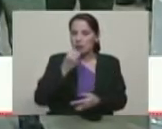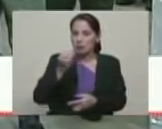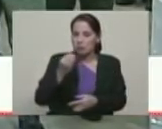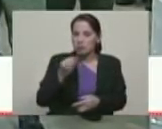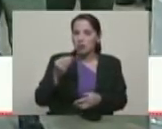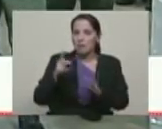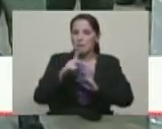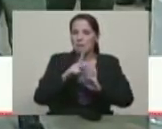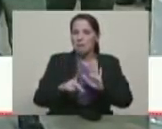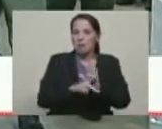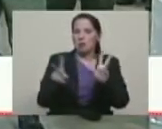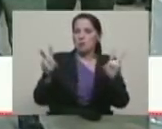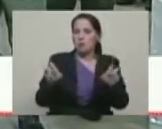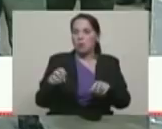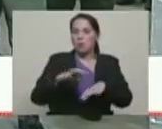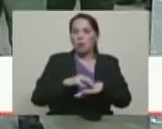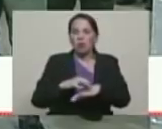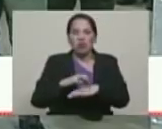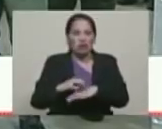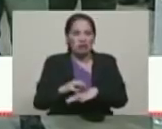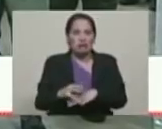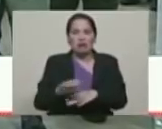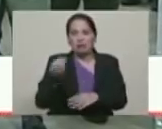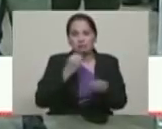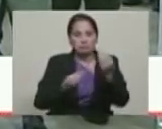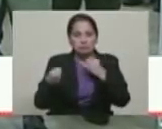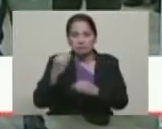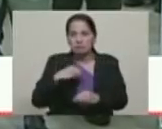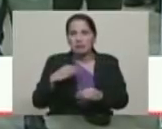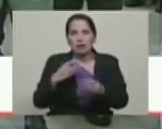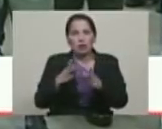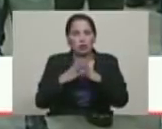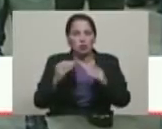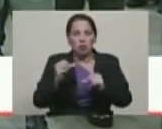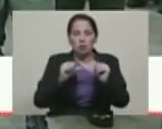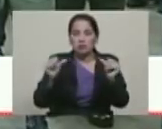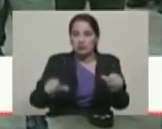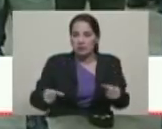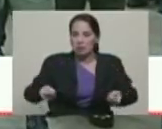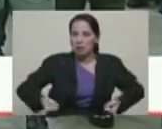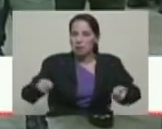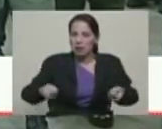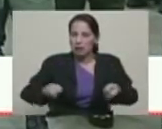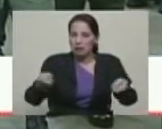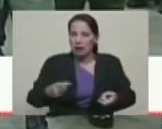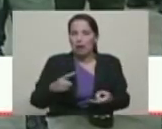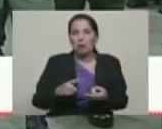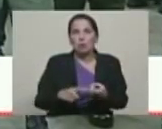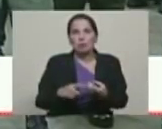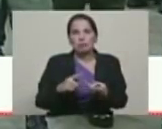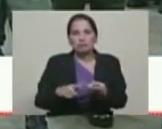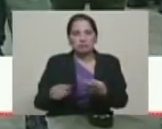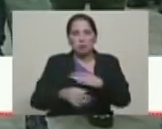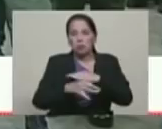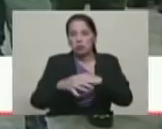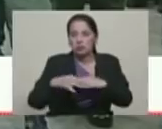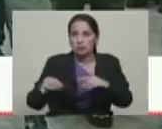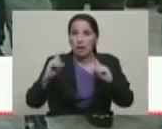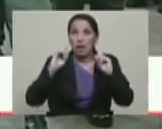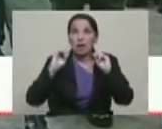proteína, bueno, y lleguen a través de todo el sistema de distribución nacional, de abastos, mercados